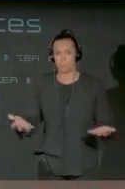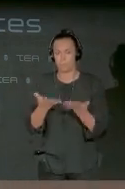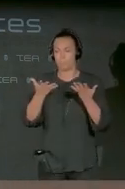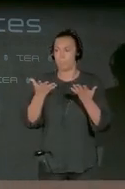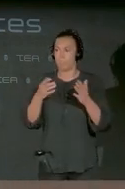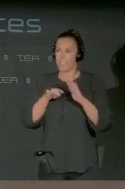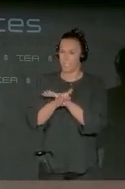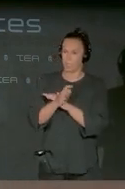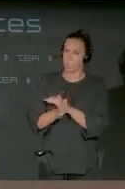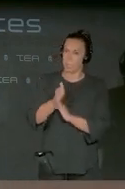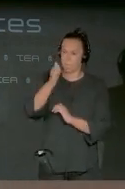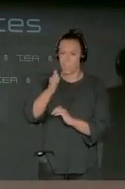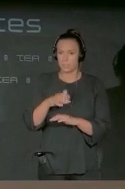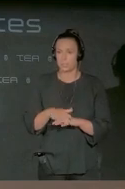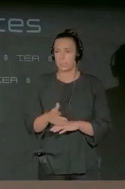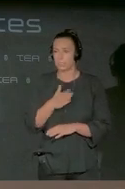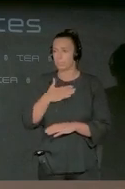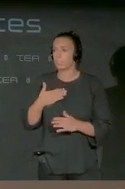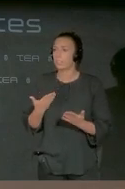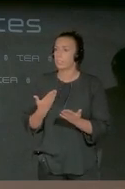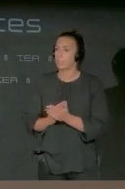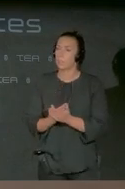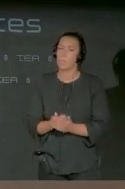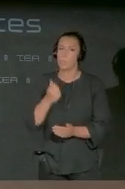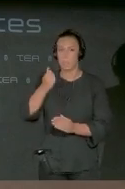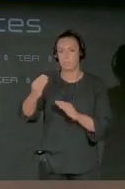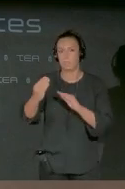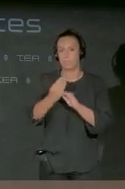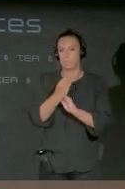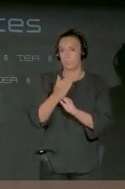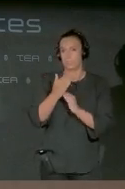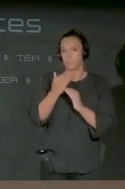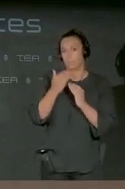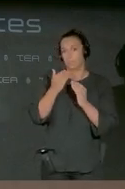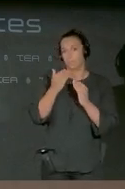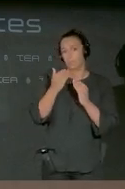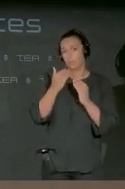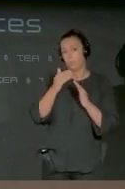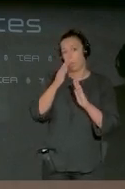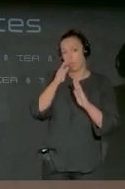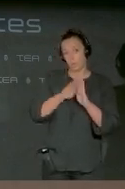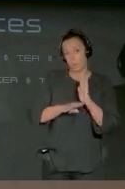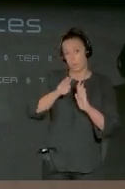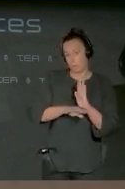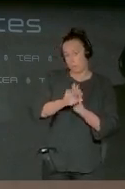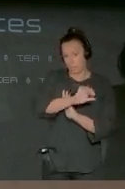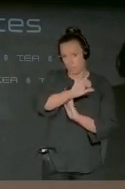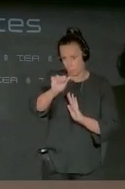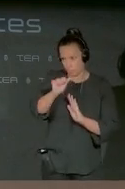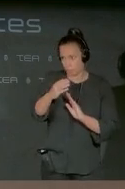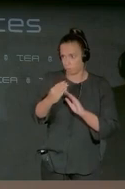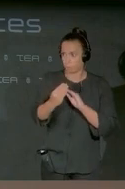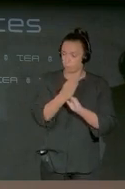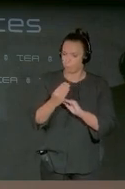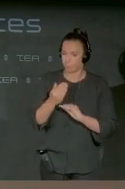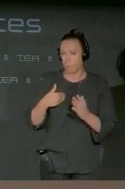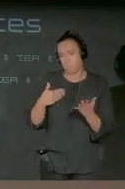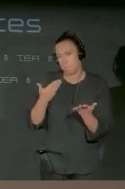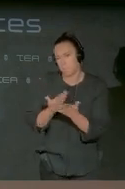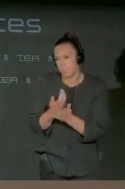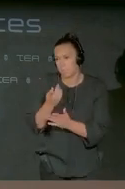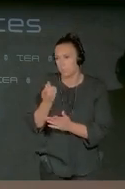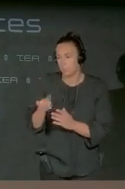ejemplo, demandamos una mayor dedicación de fondos a través de los programas Creative Europe y Horizon Europe. Sugerimos la creación de una